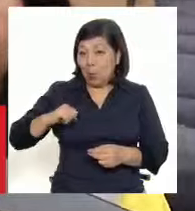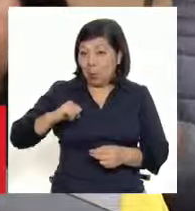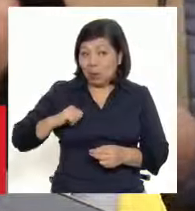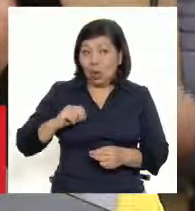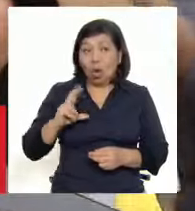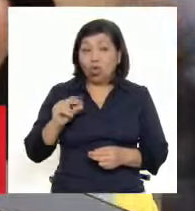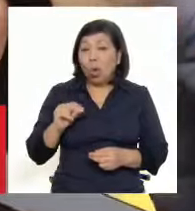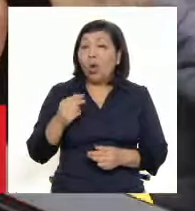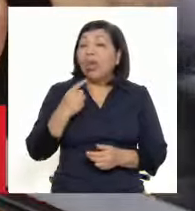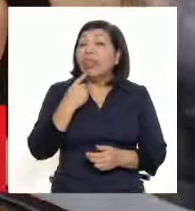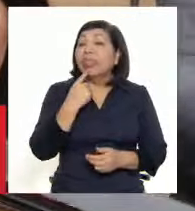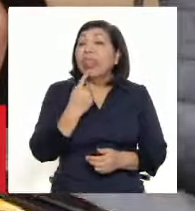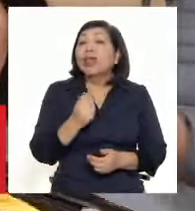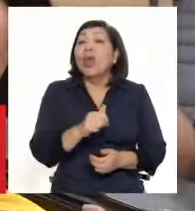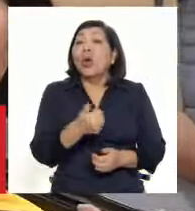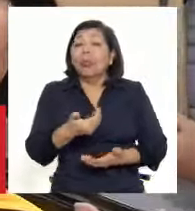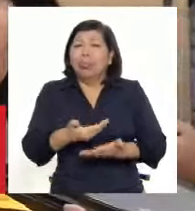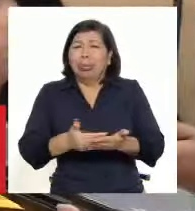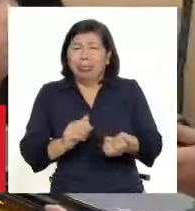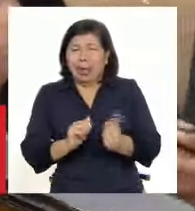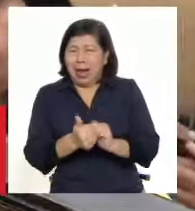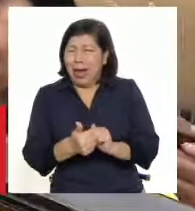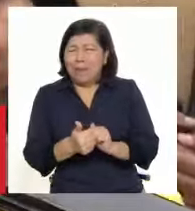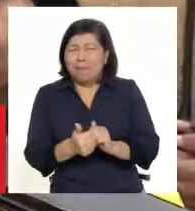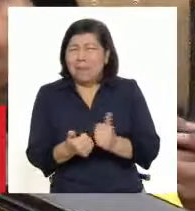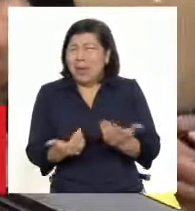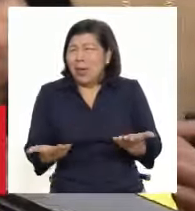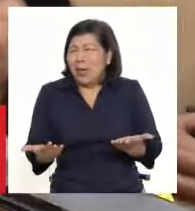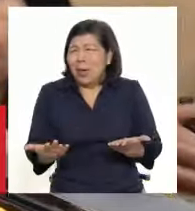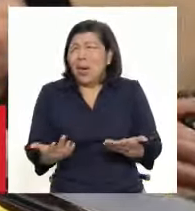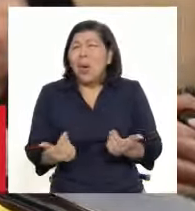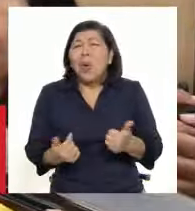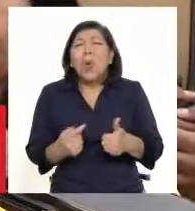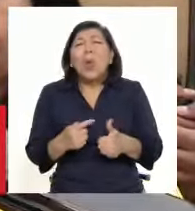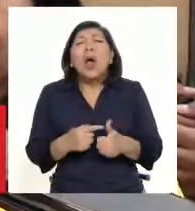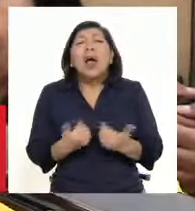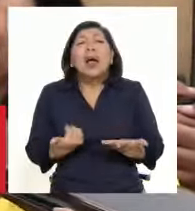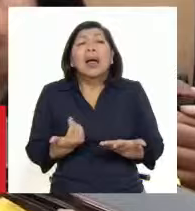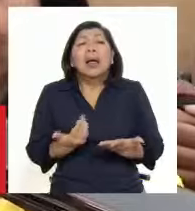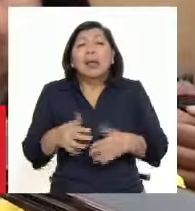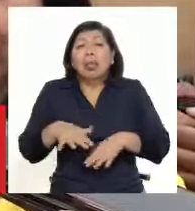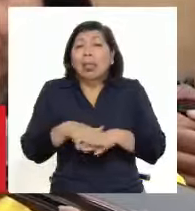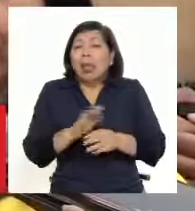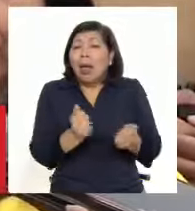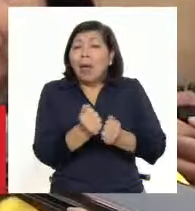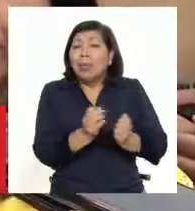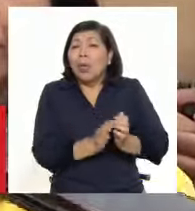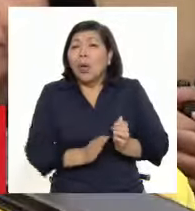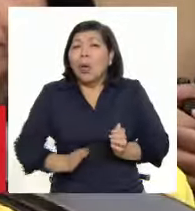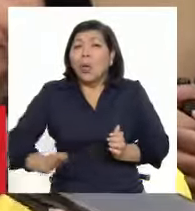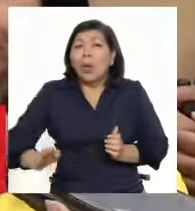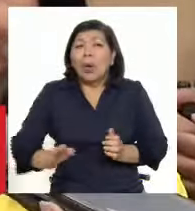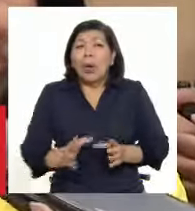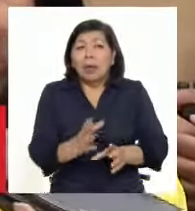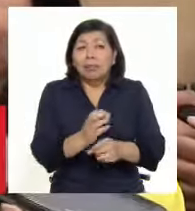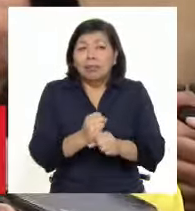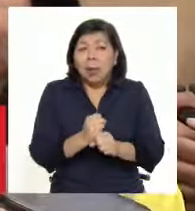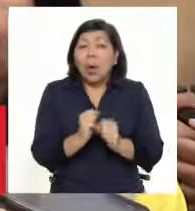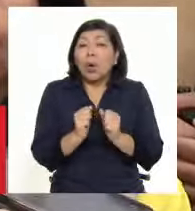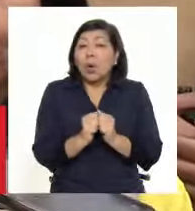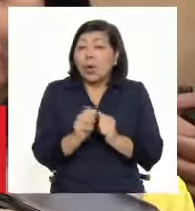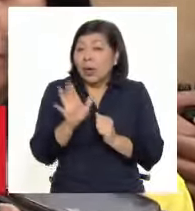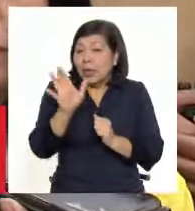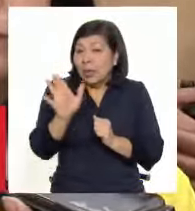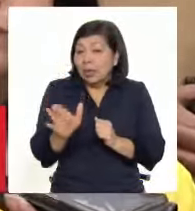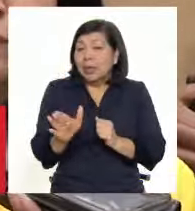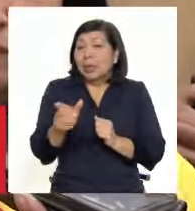municipalidad nos proponen otro plan de desvíos. Uno de ellos, ese plan de desvíos, nosotros la acogimos con la